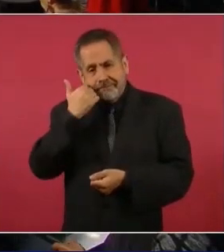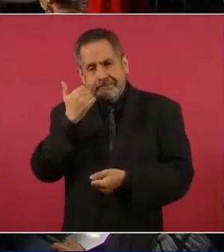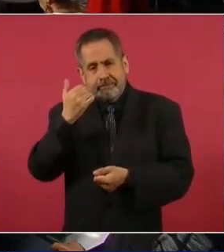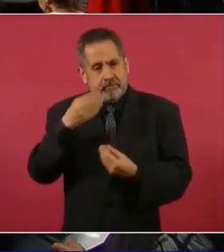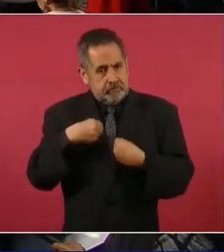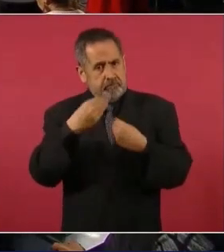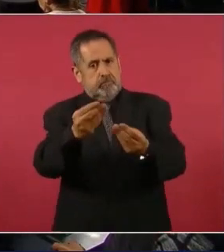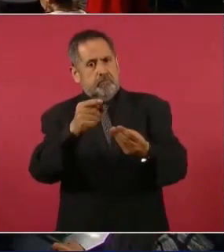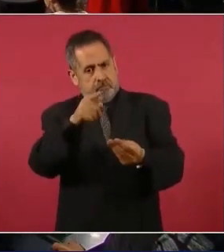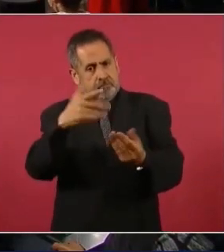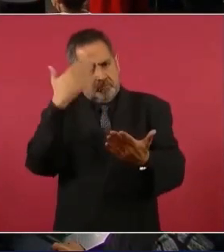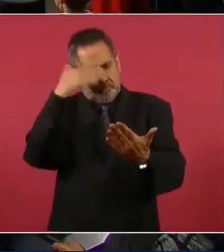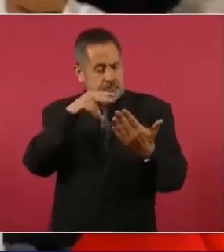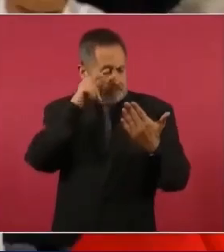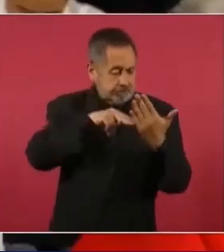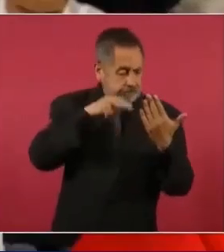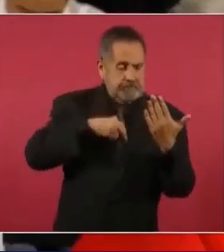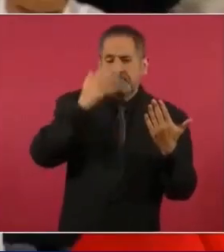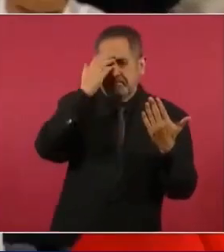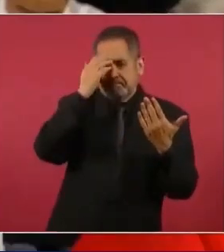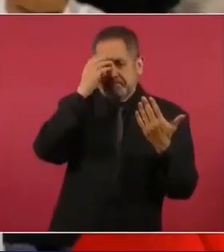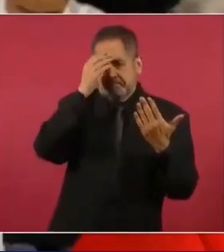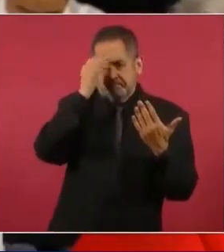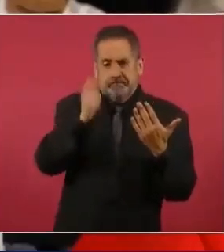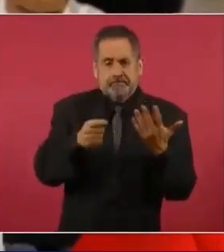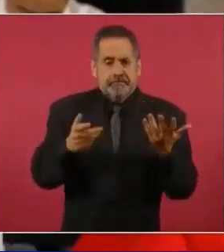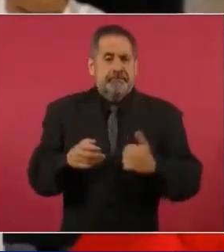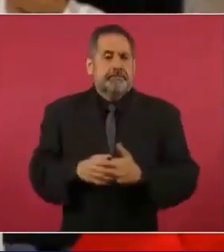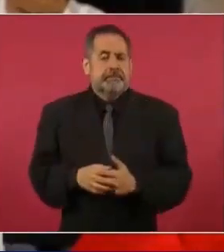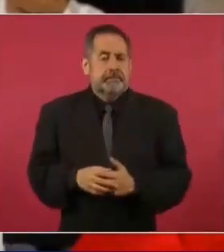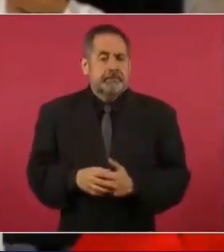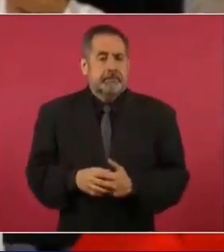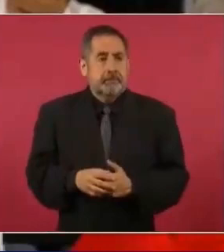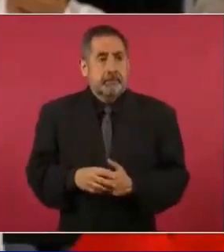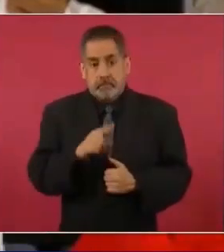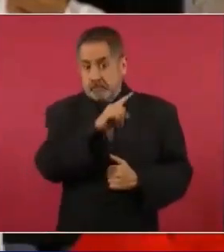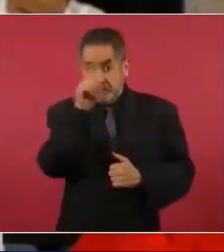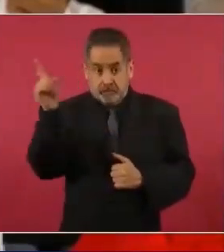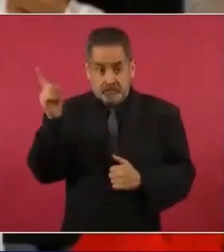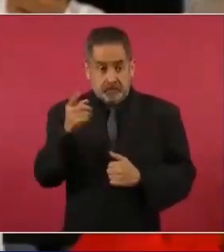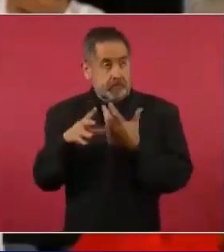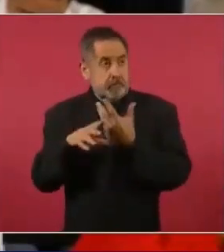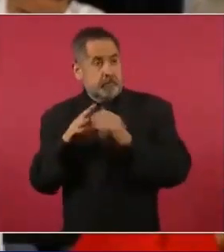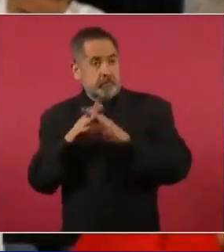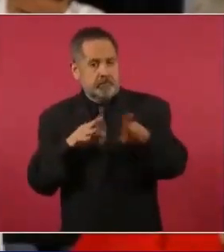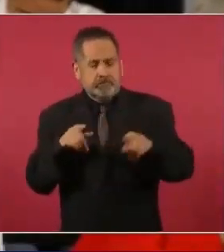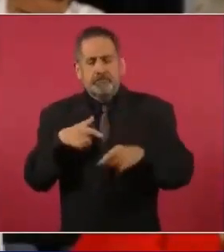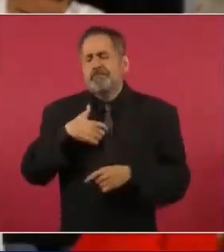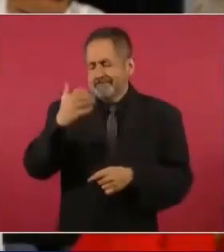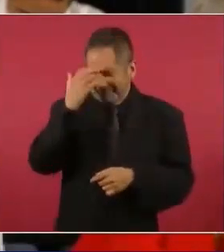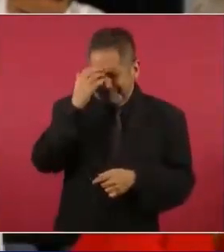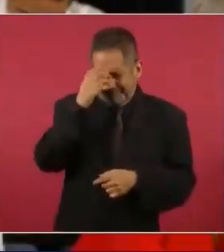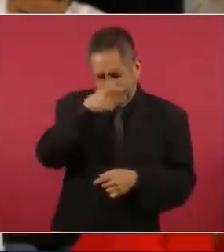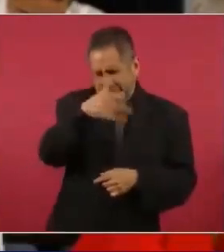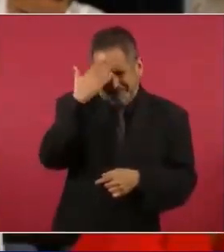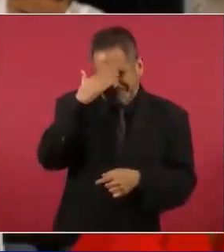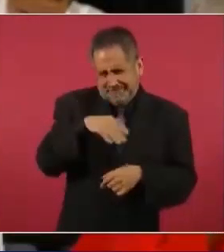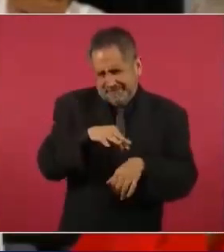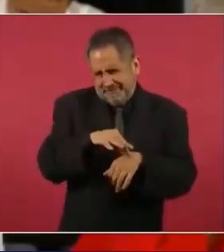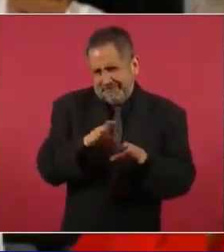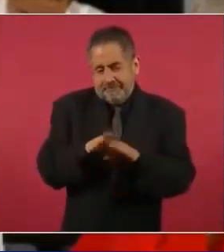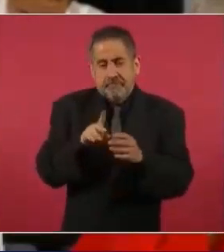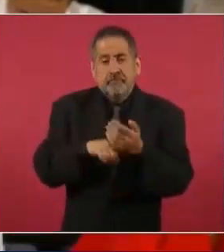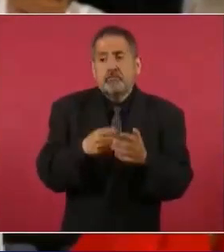lo sepa. Y bueno, todos ellos, pues usted también los conoce muy bien,